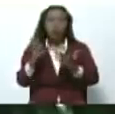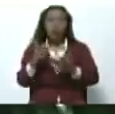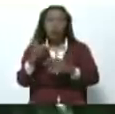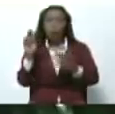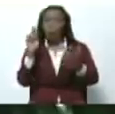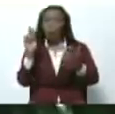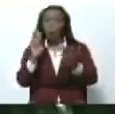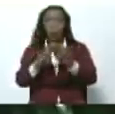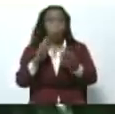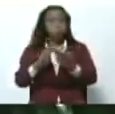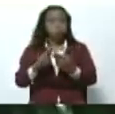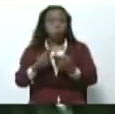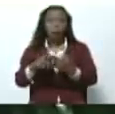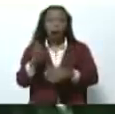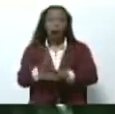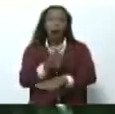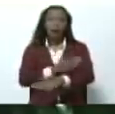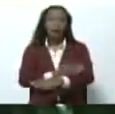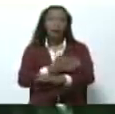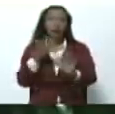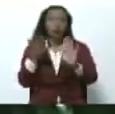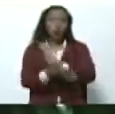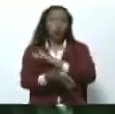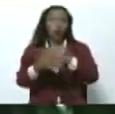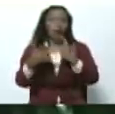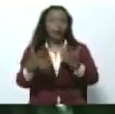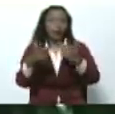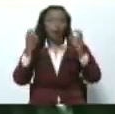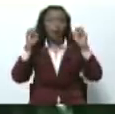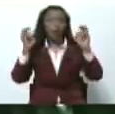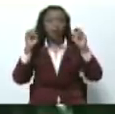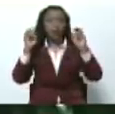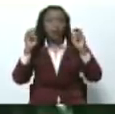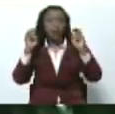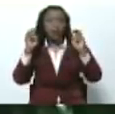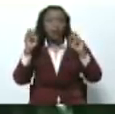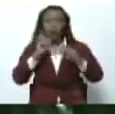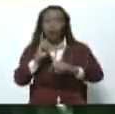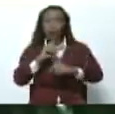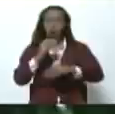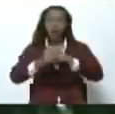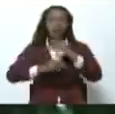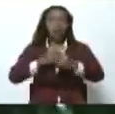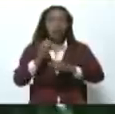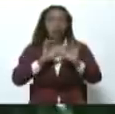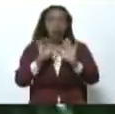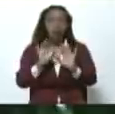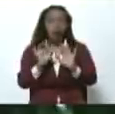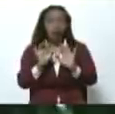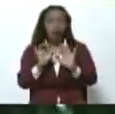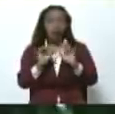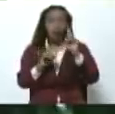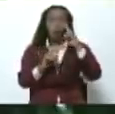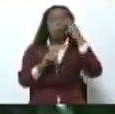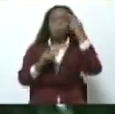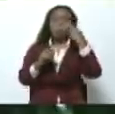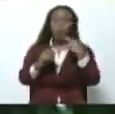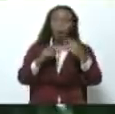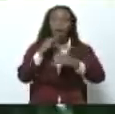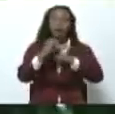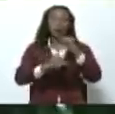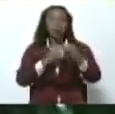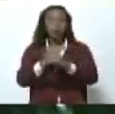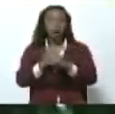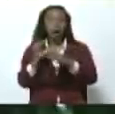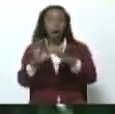desconocimiento que anteriormente habían, utilizando los argumentos que no habían garantías, no había observación internacional como la Unión